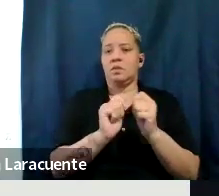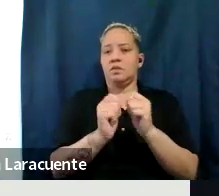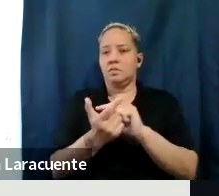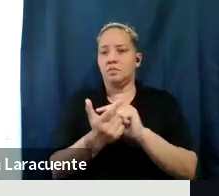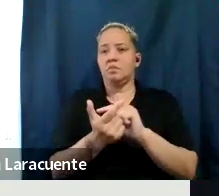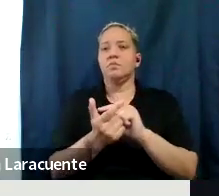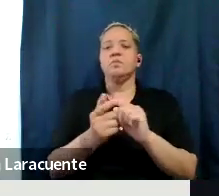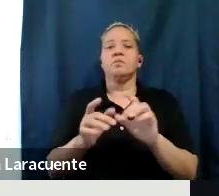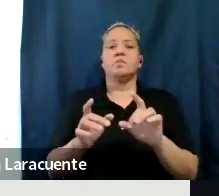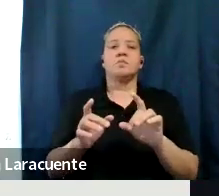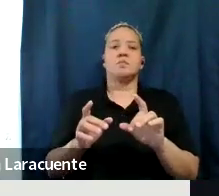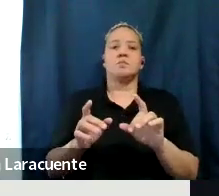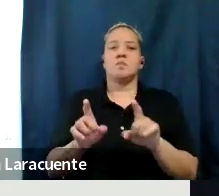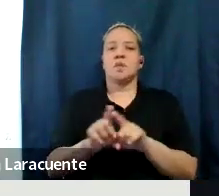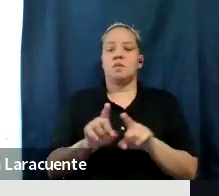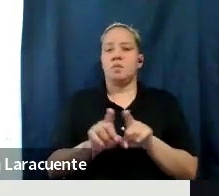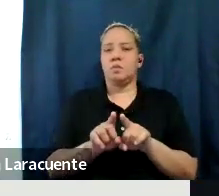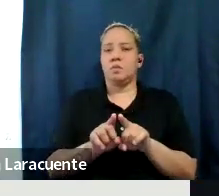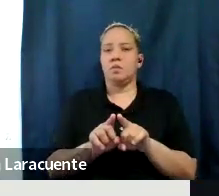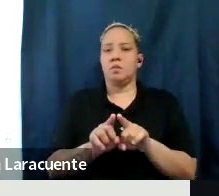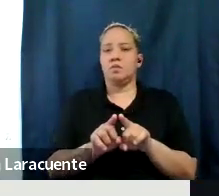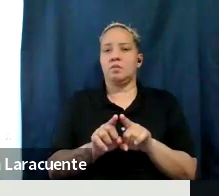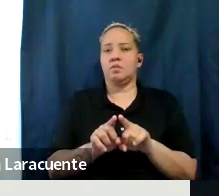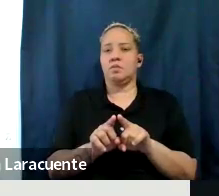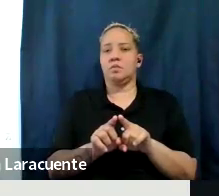y también como, en fin,